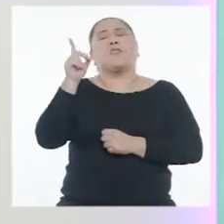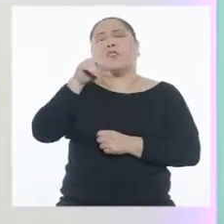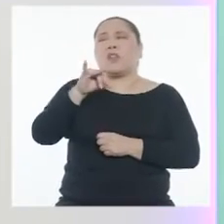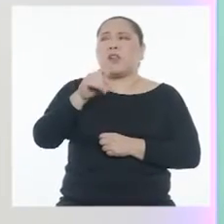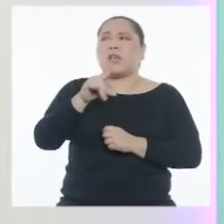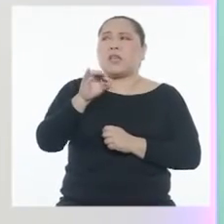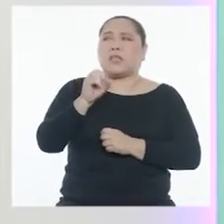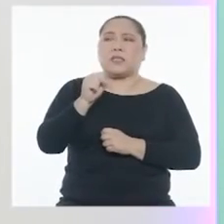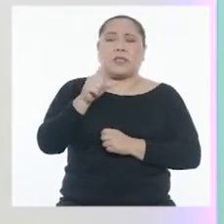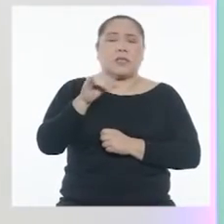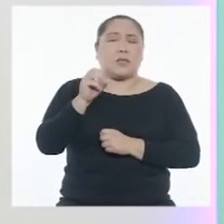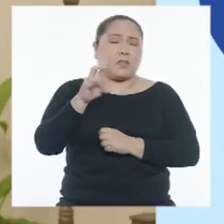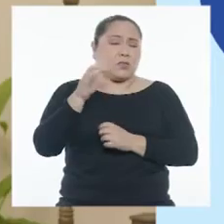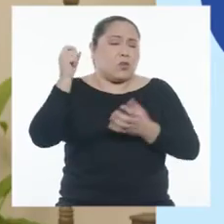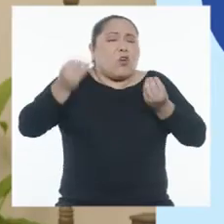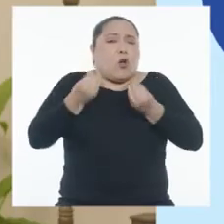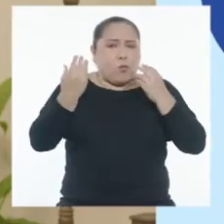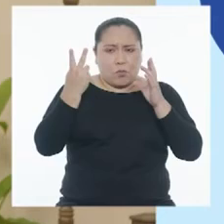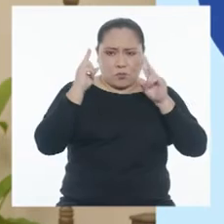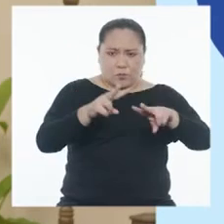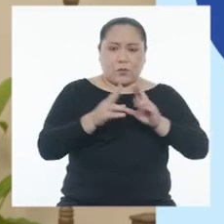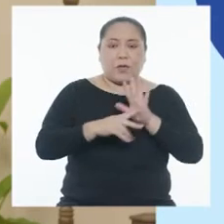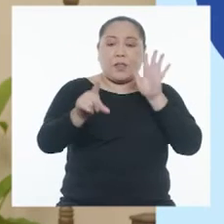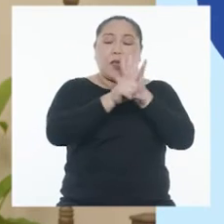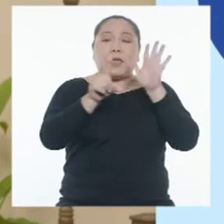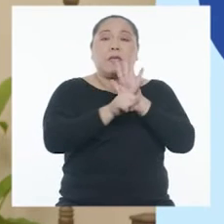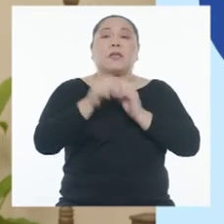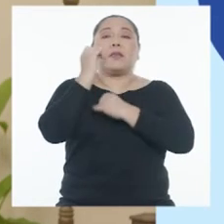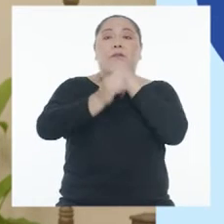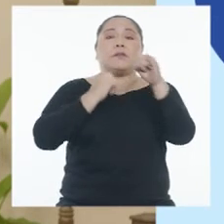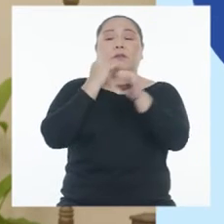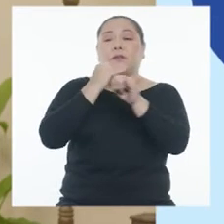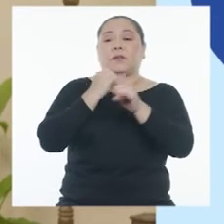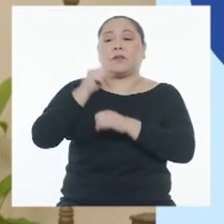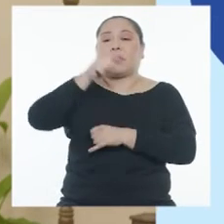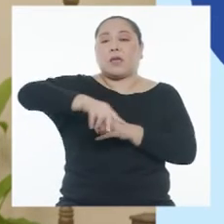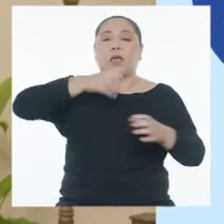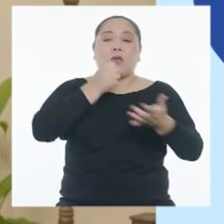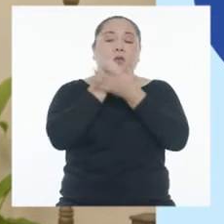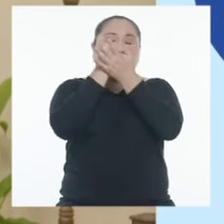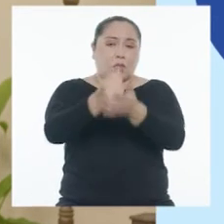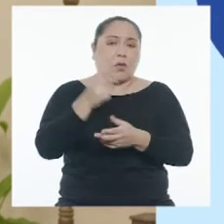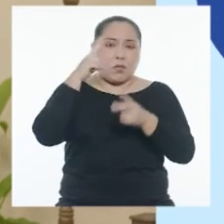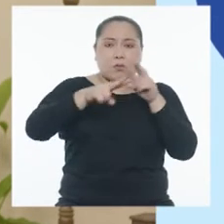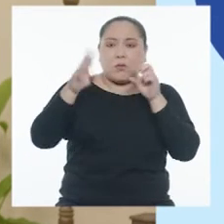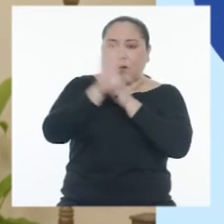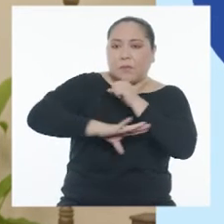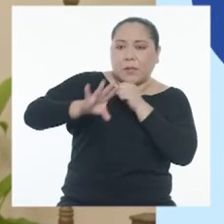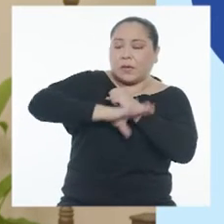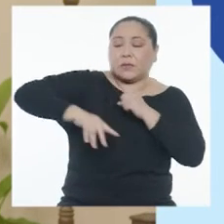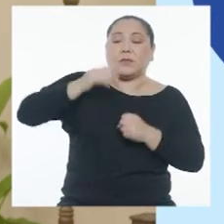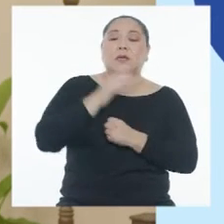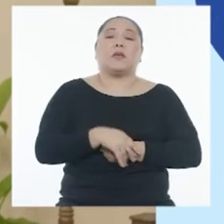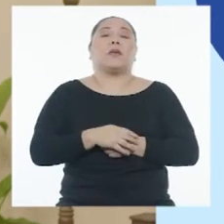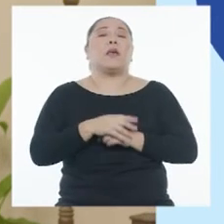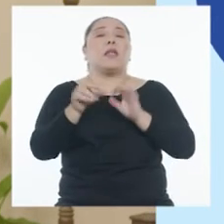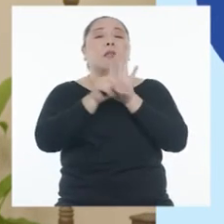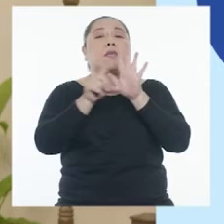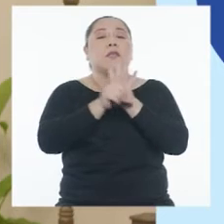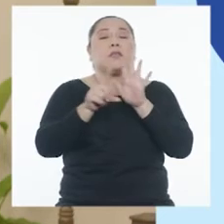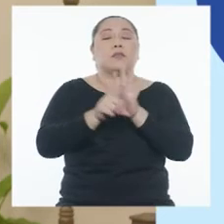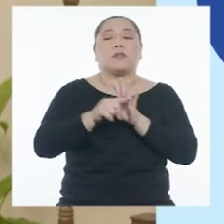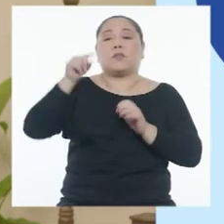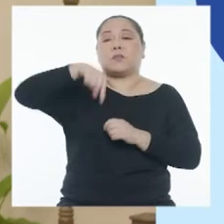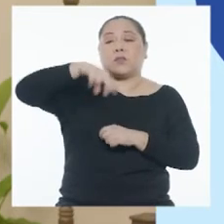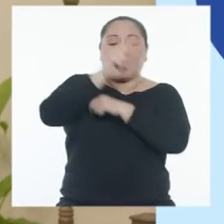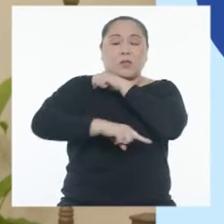de legislación, ¿cómo vamos? Existe legislación internacional que ha servido como base para nuestra legislación nacional.